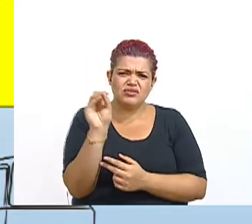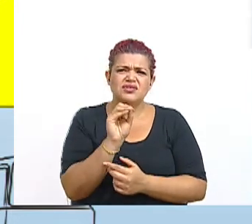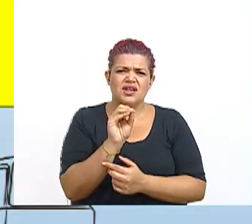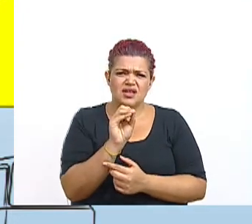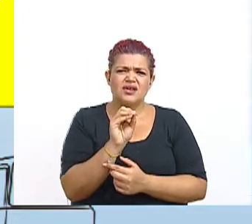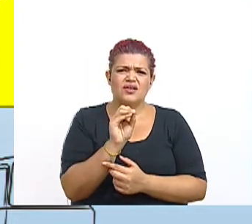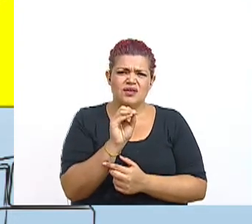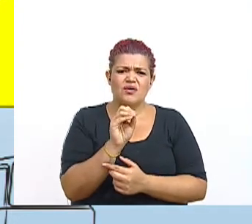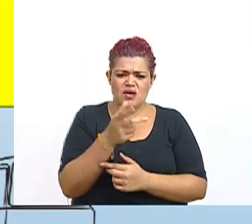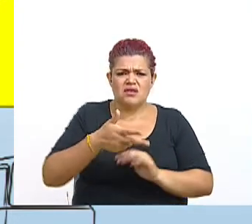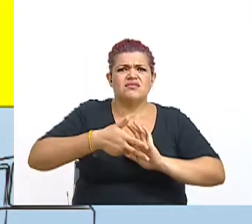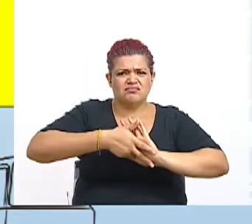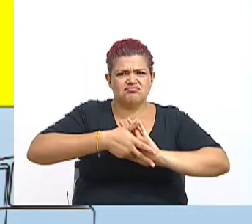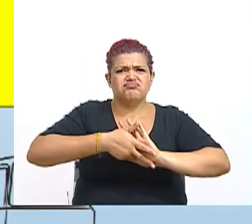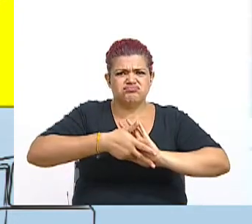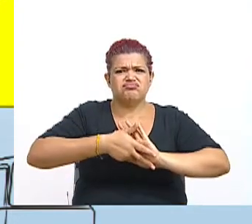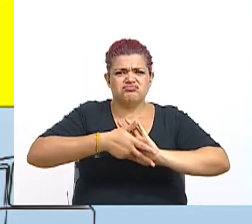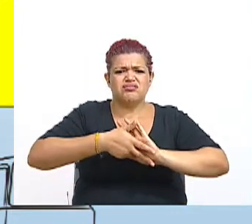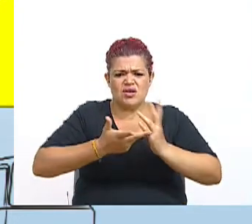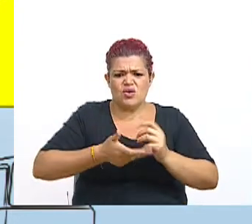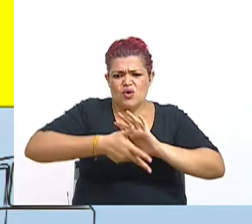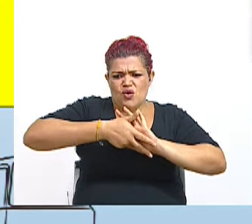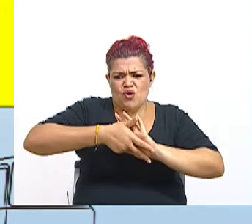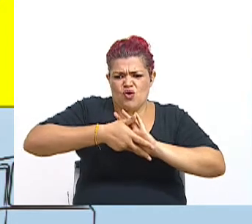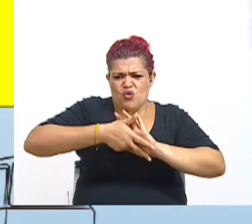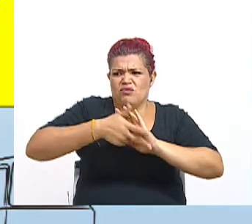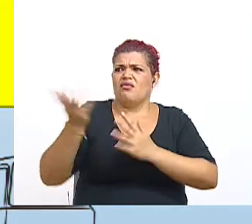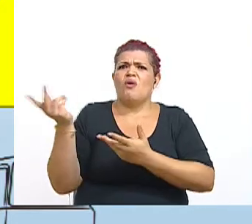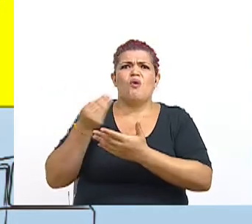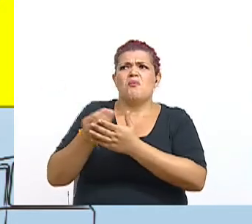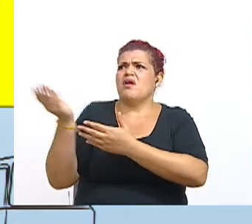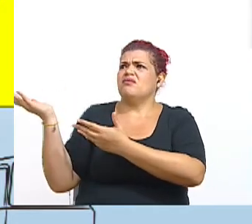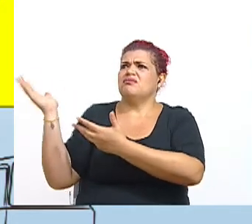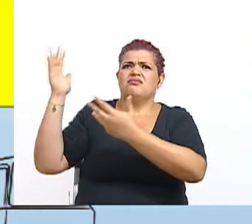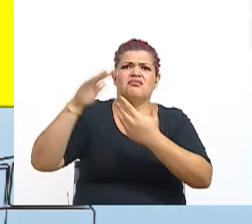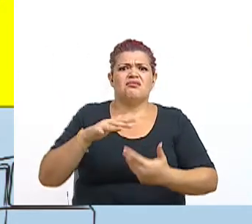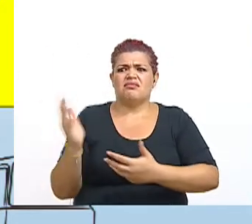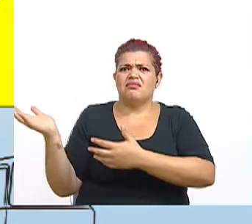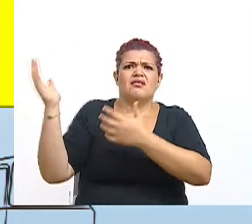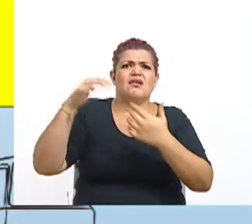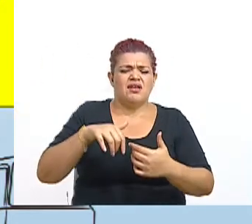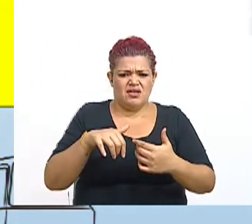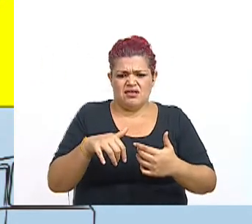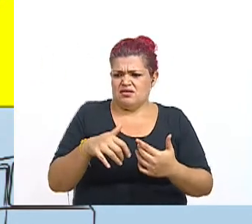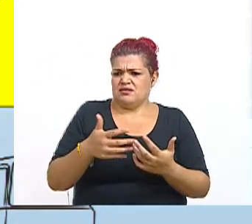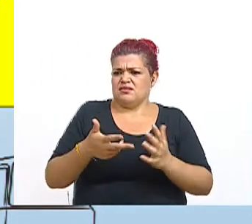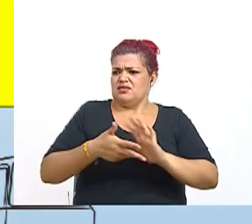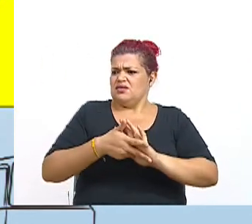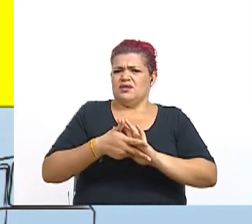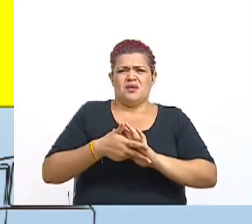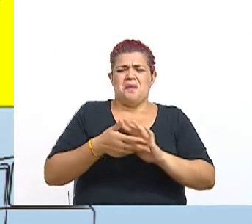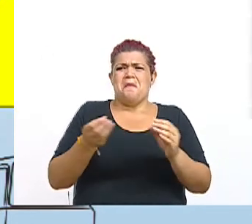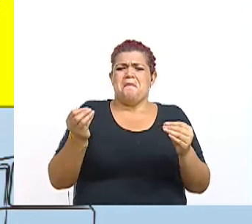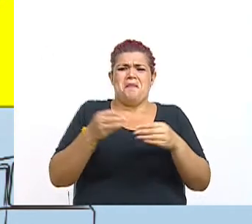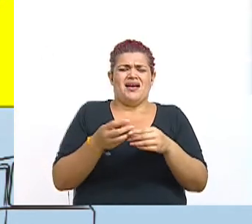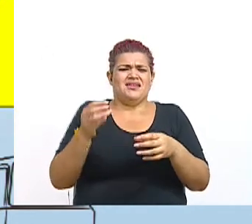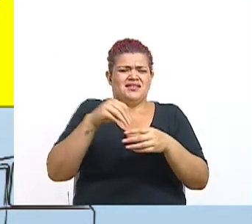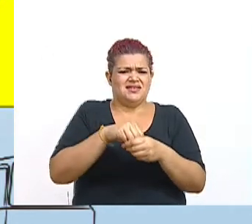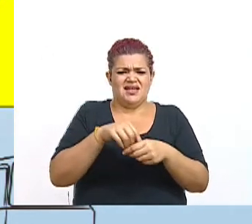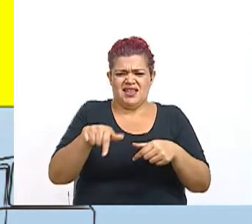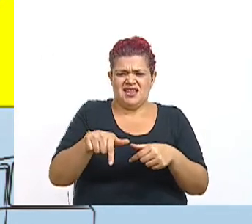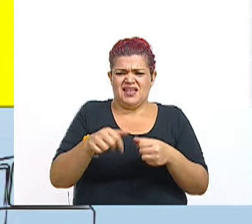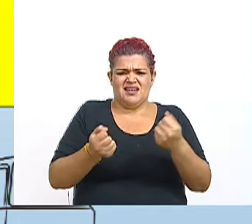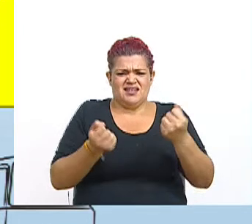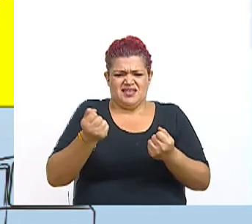72% de ese consumo es de combustibles importados. Y eso significa incorporar estos combustibles